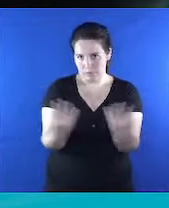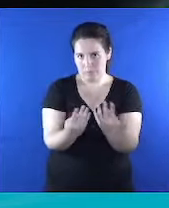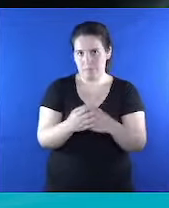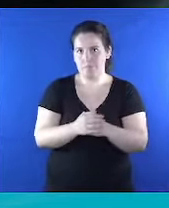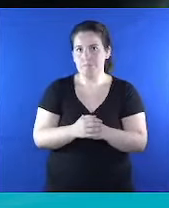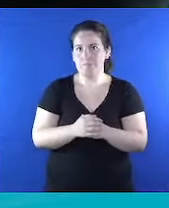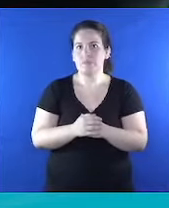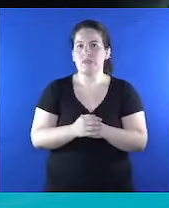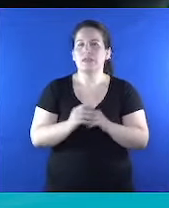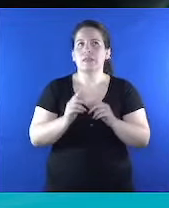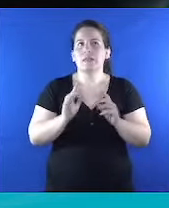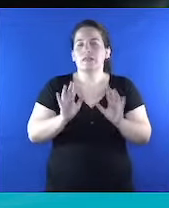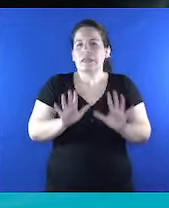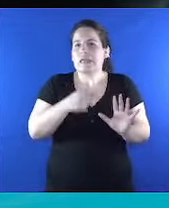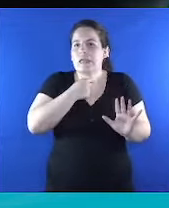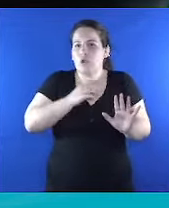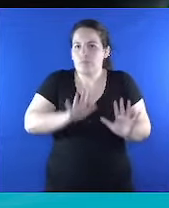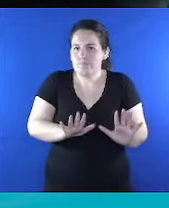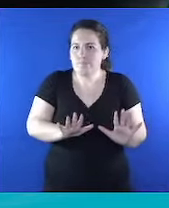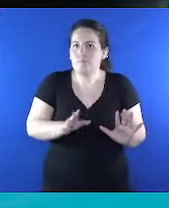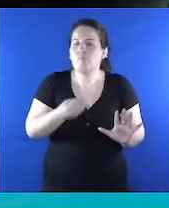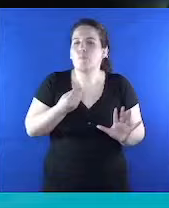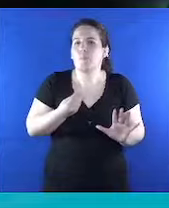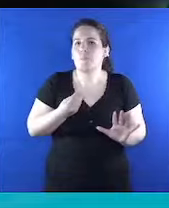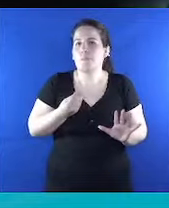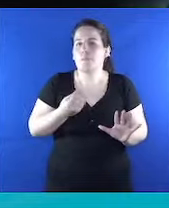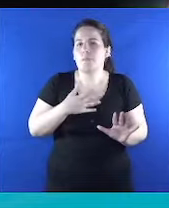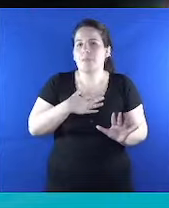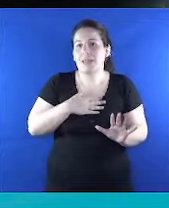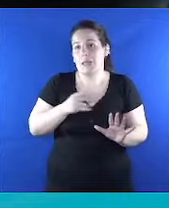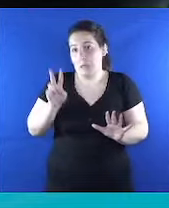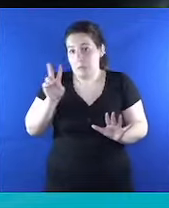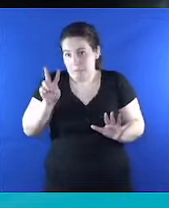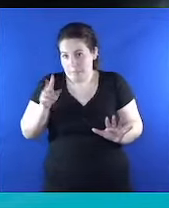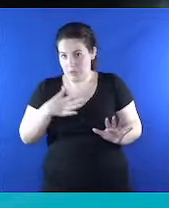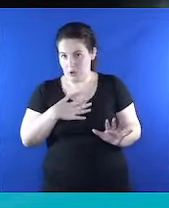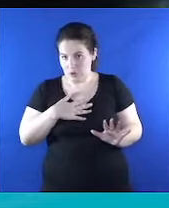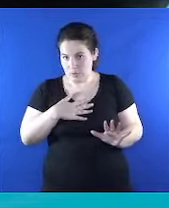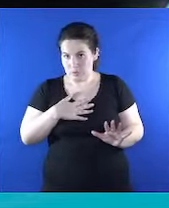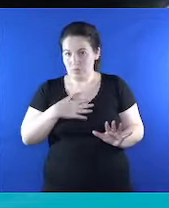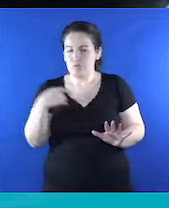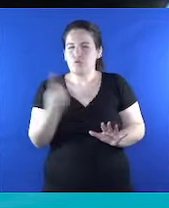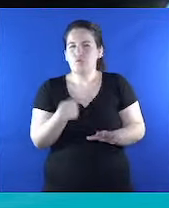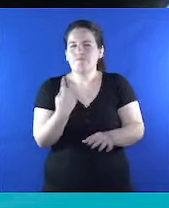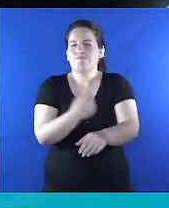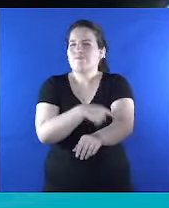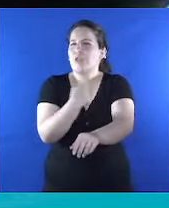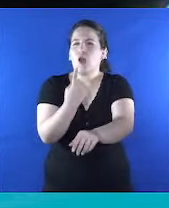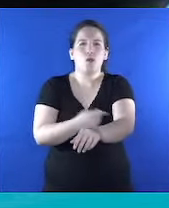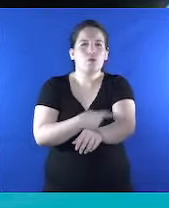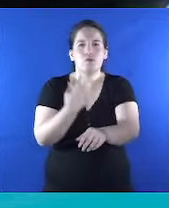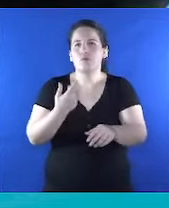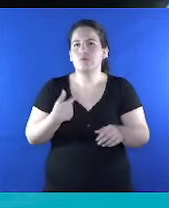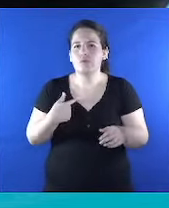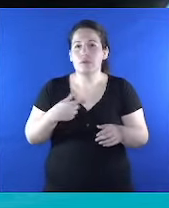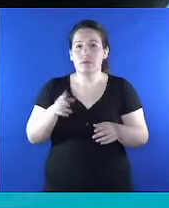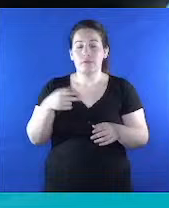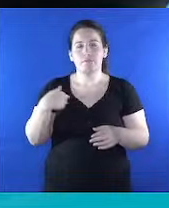y quiero detenerme ahí porque desde el peronismo estamos acostumbrados no Uno Escucha lo